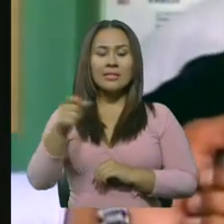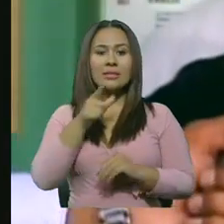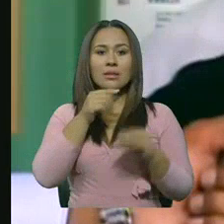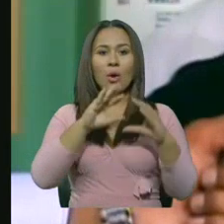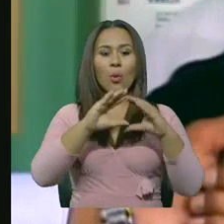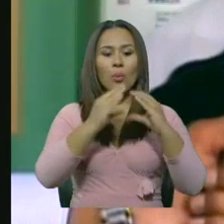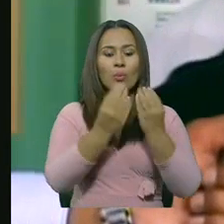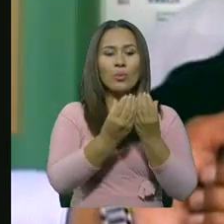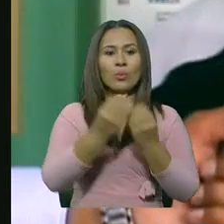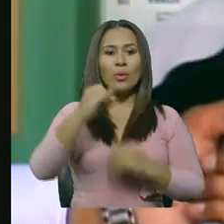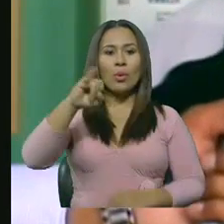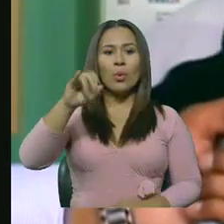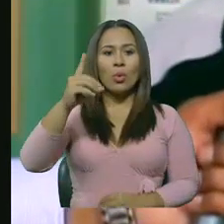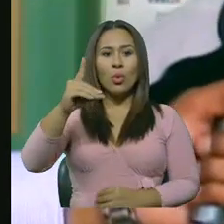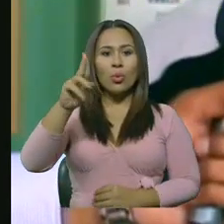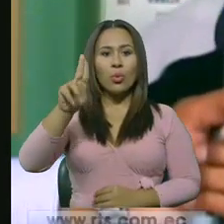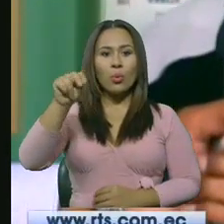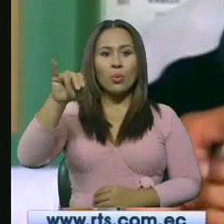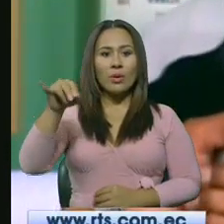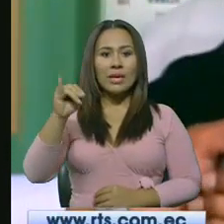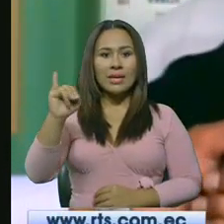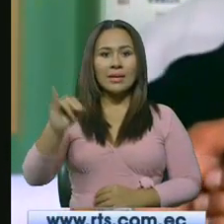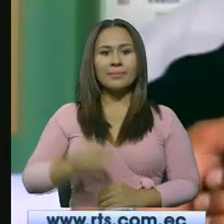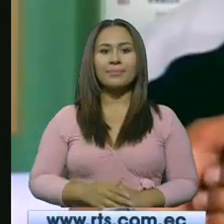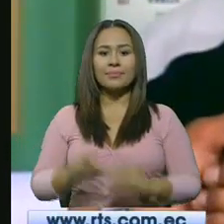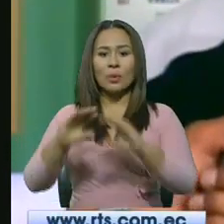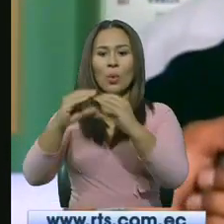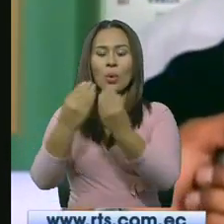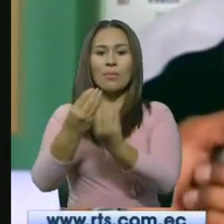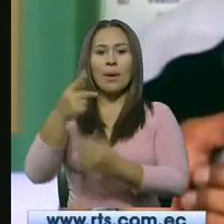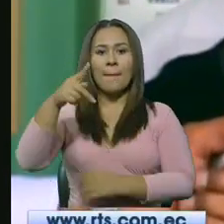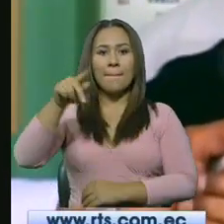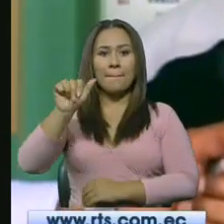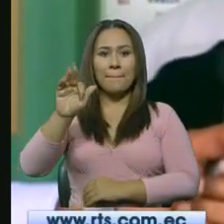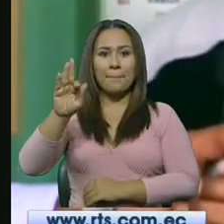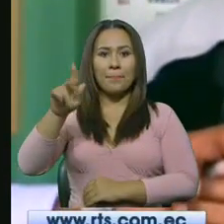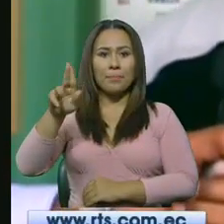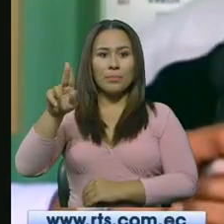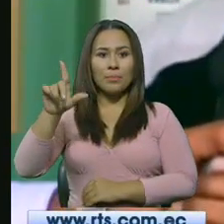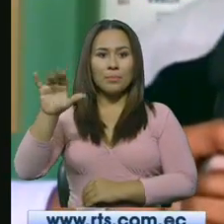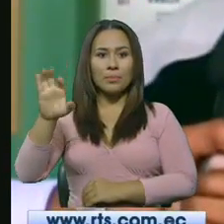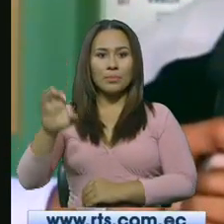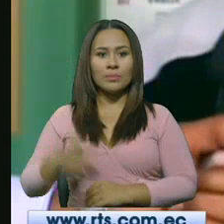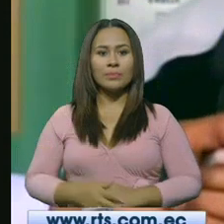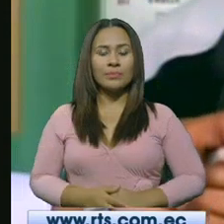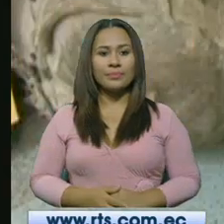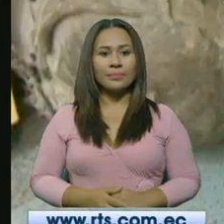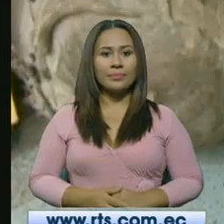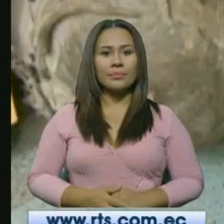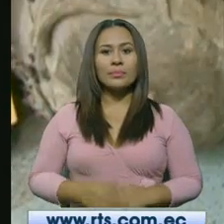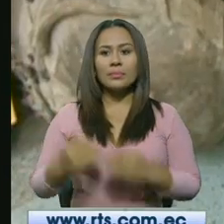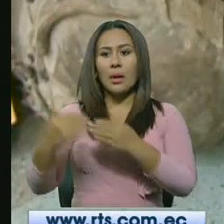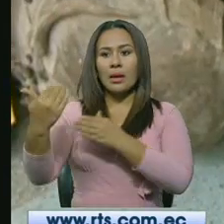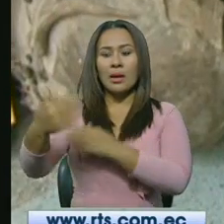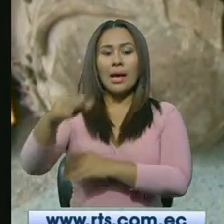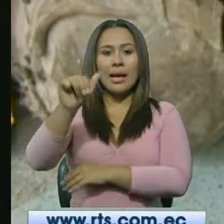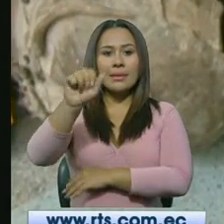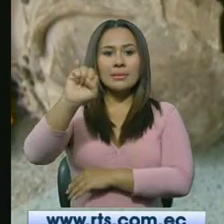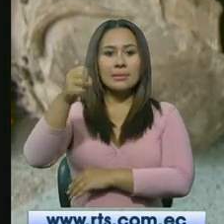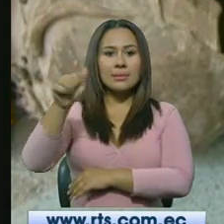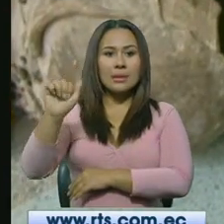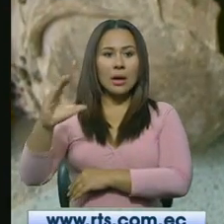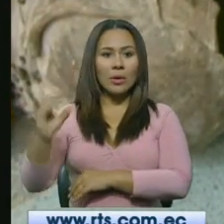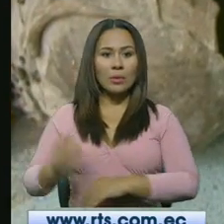más arriba en San Isidro, los Patulúes, viniendo por acá por los Azacos, sí, donde que existe